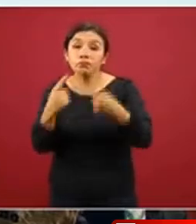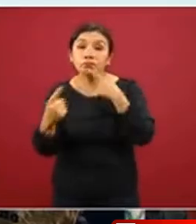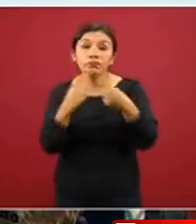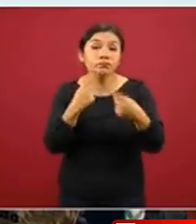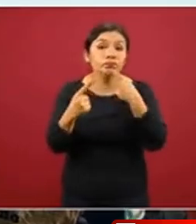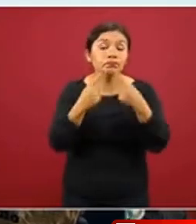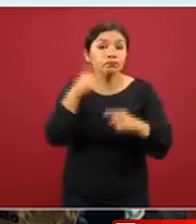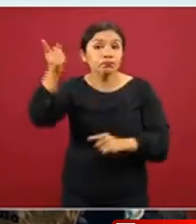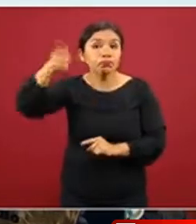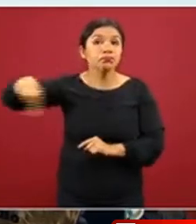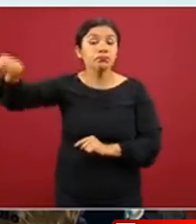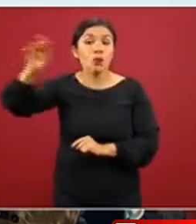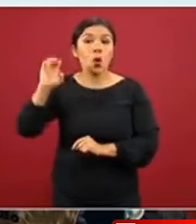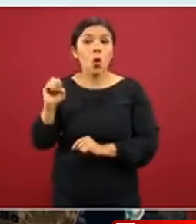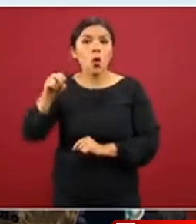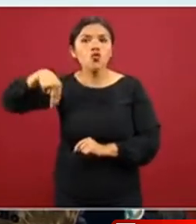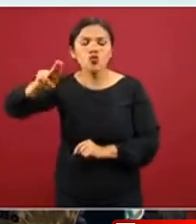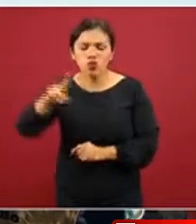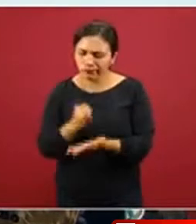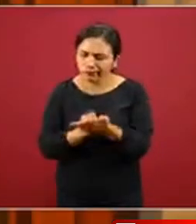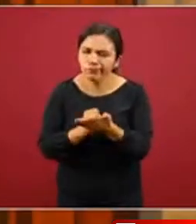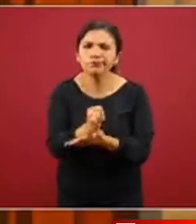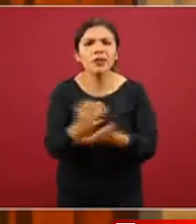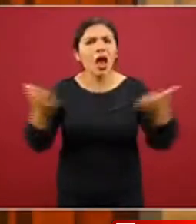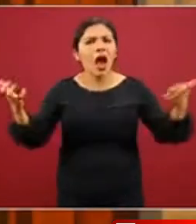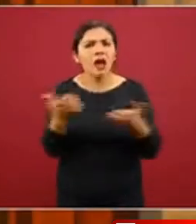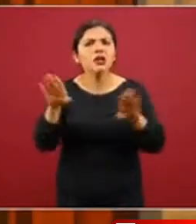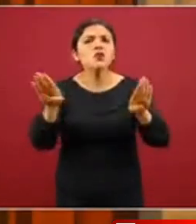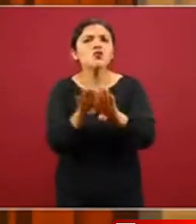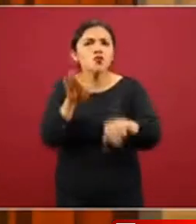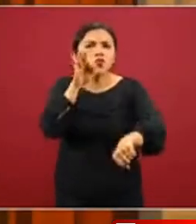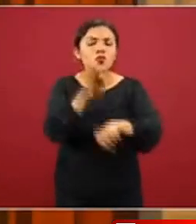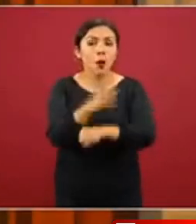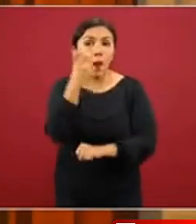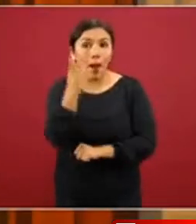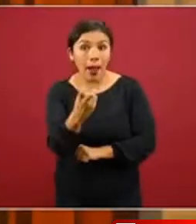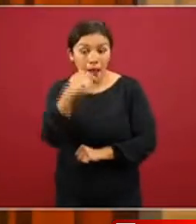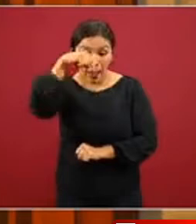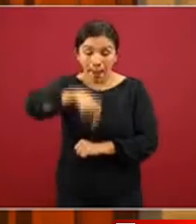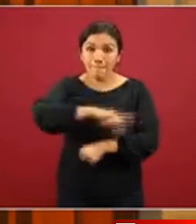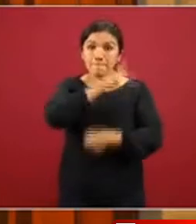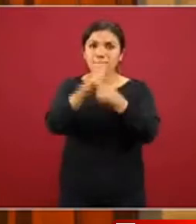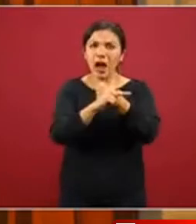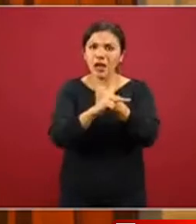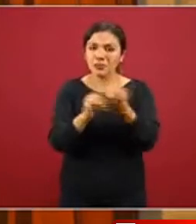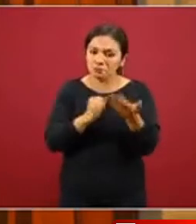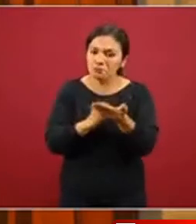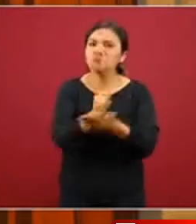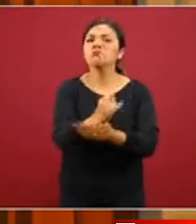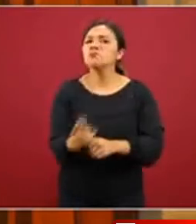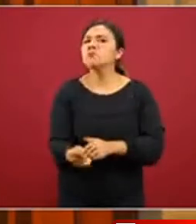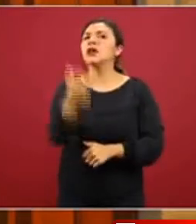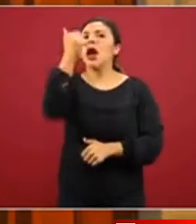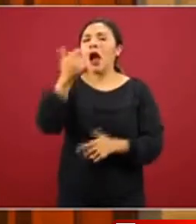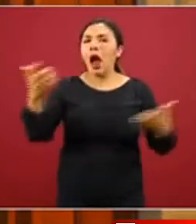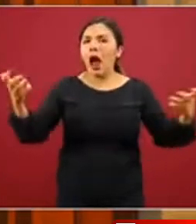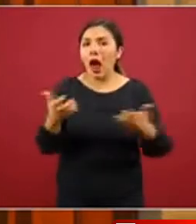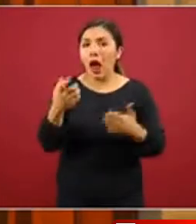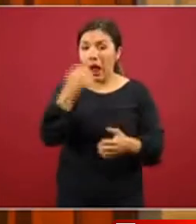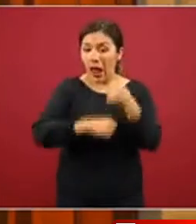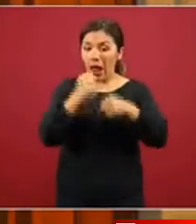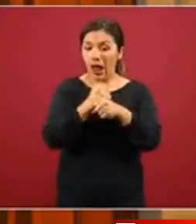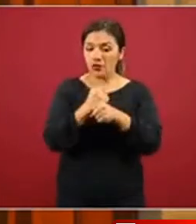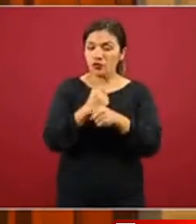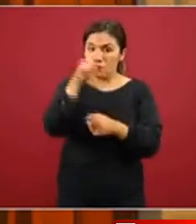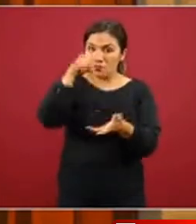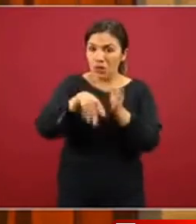Unidas decidió hacer algo para esto, y fue nuestro país el que tomó la iniciativa. Incluso en